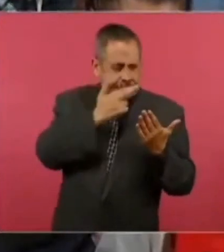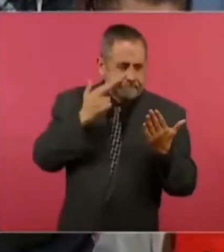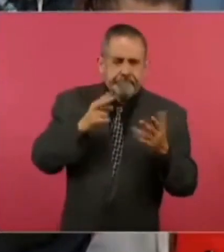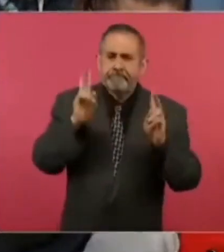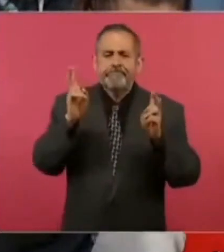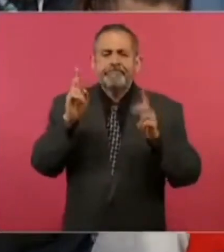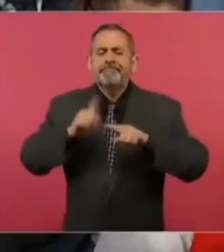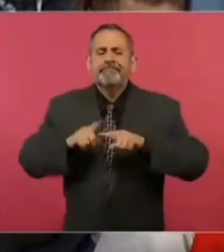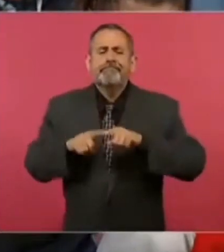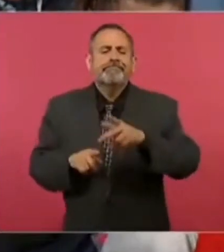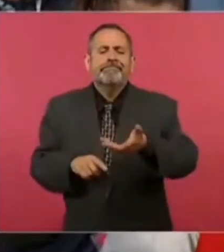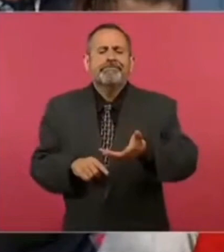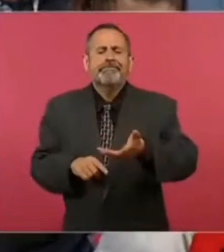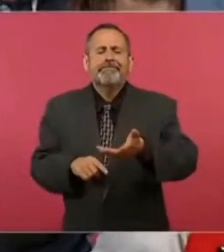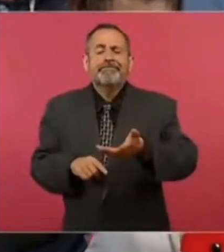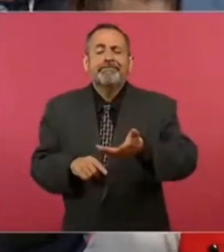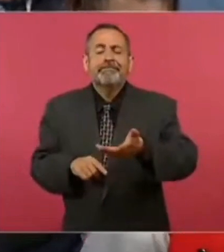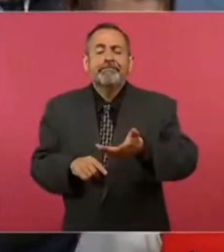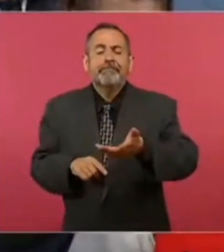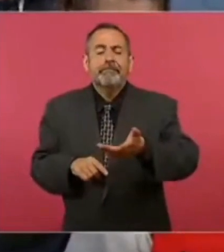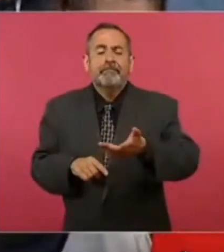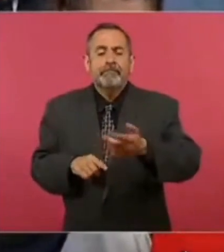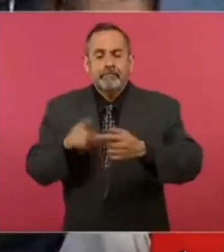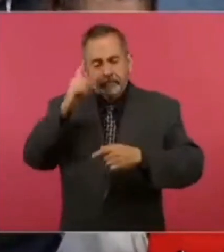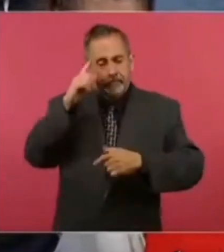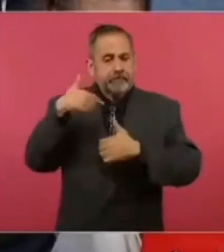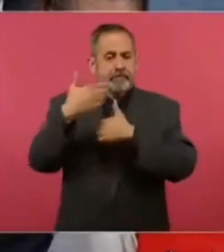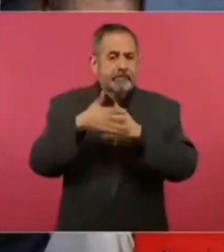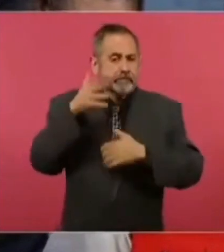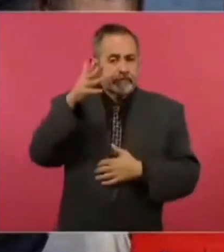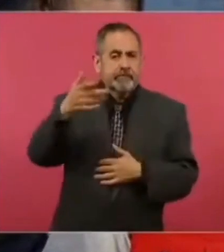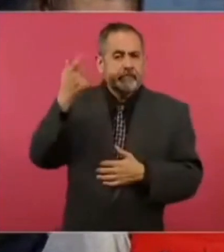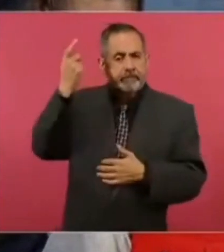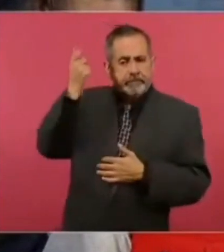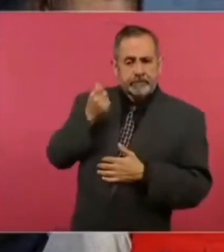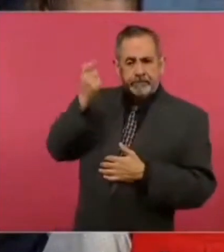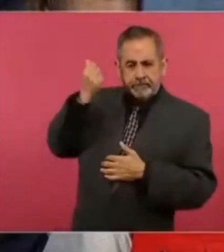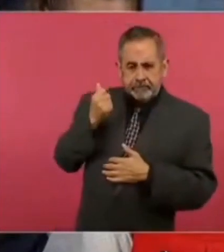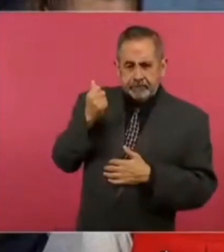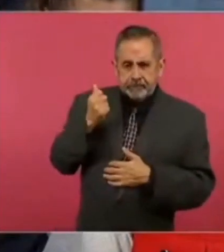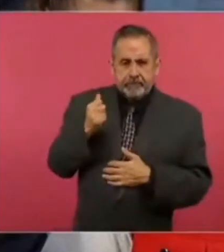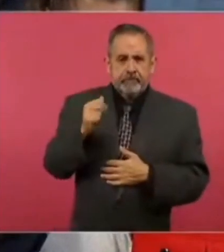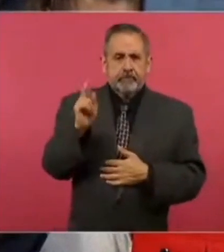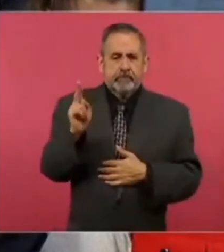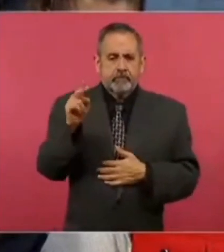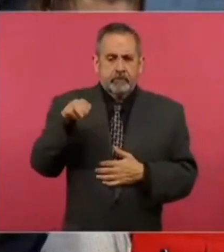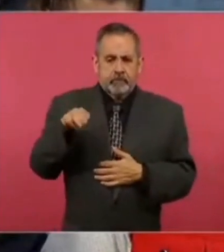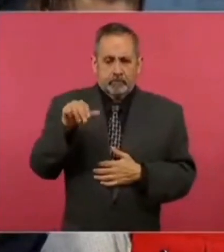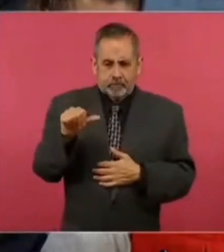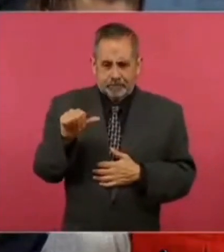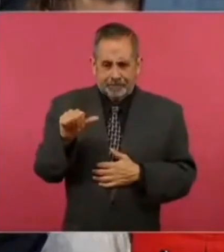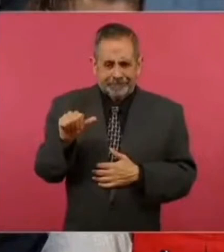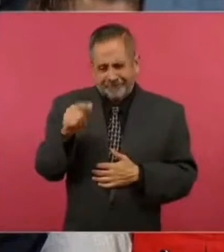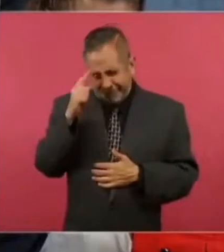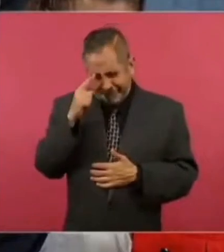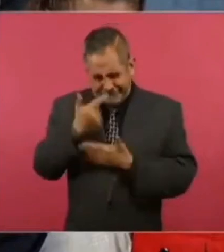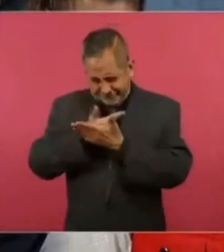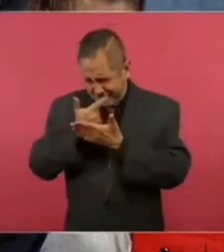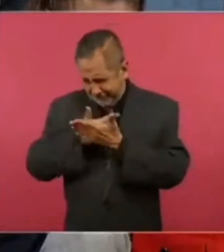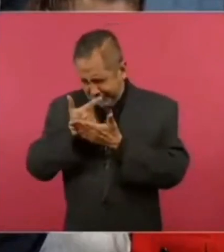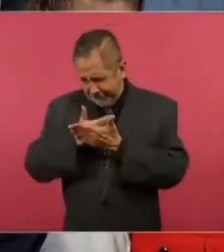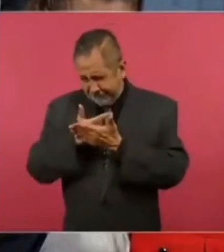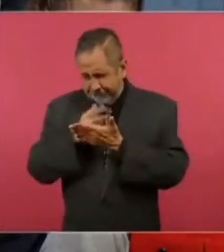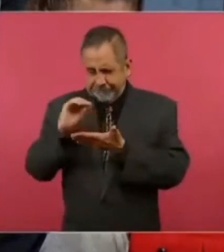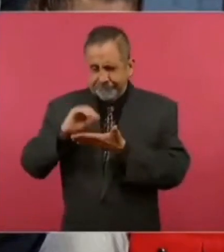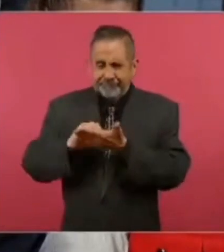tema de para jubilarse, para pensionarse, las UMAS, estos esquemas que son de